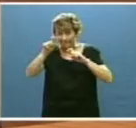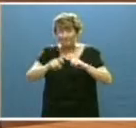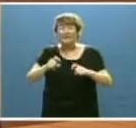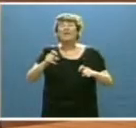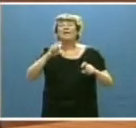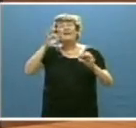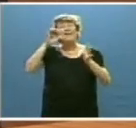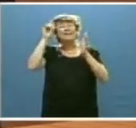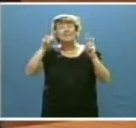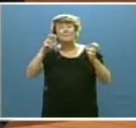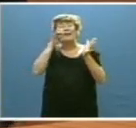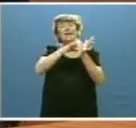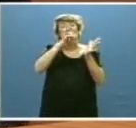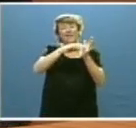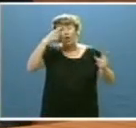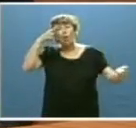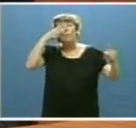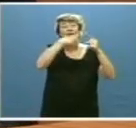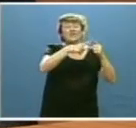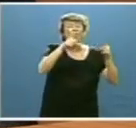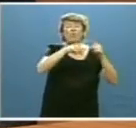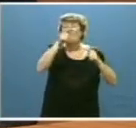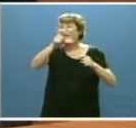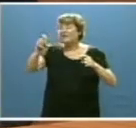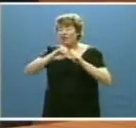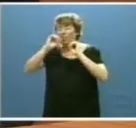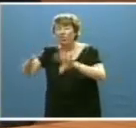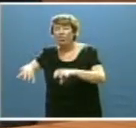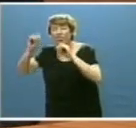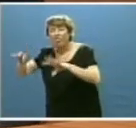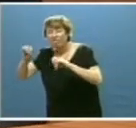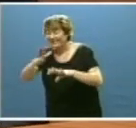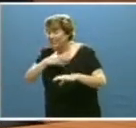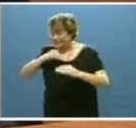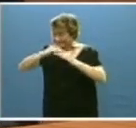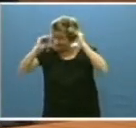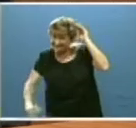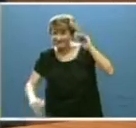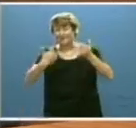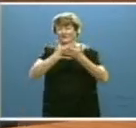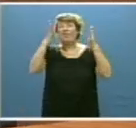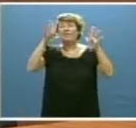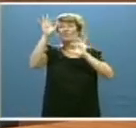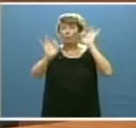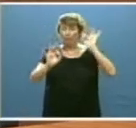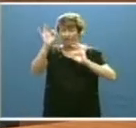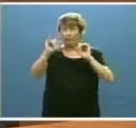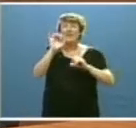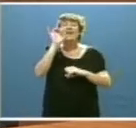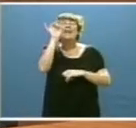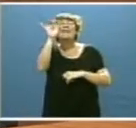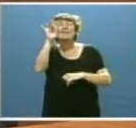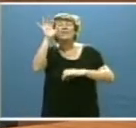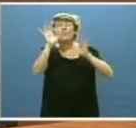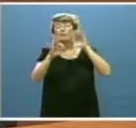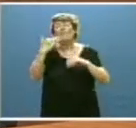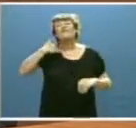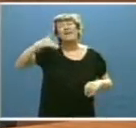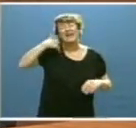materia de calidad el objetivo es reducir la tasa de abandono escolar temprano hasta el 10% y hasta el 15% la tasa de fracaso